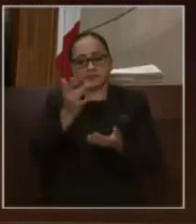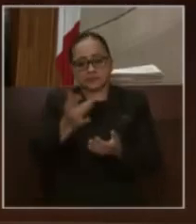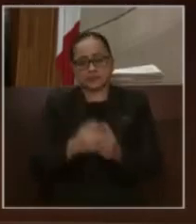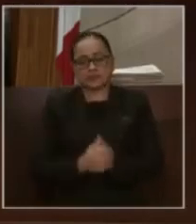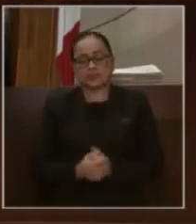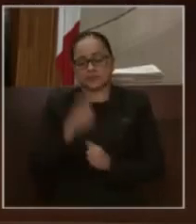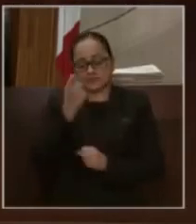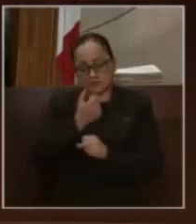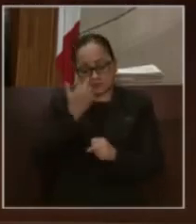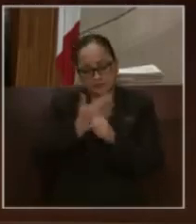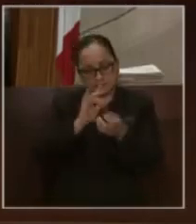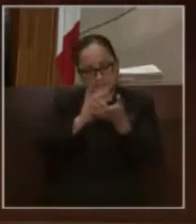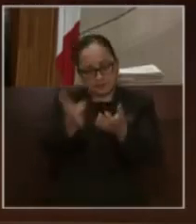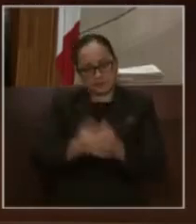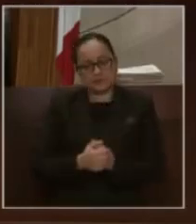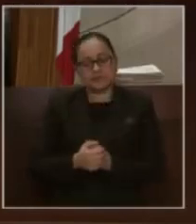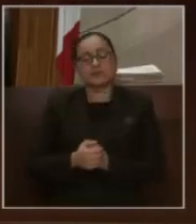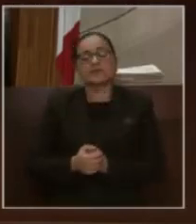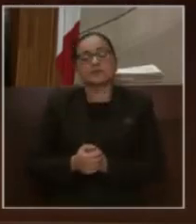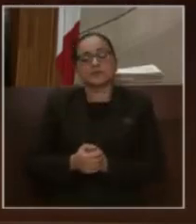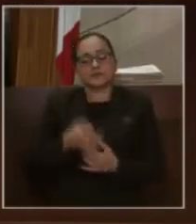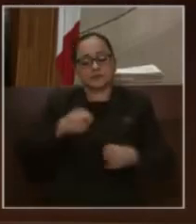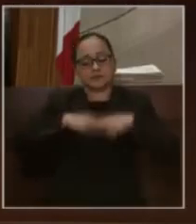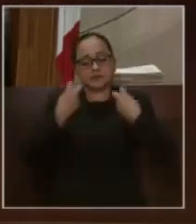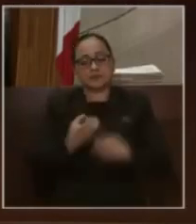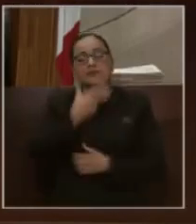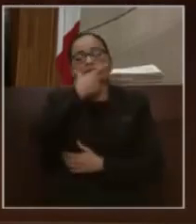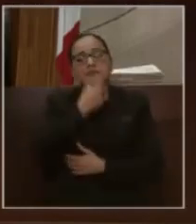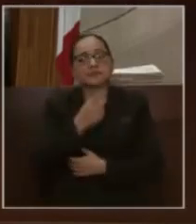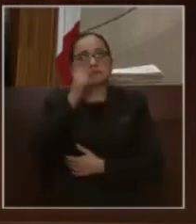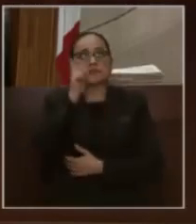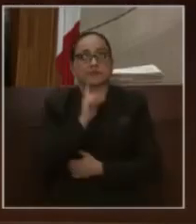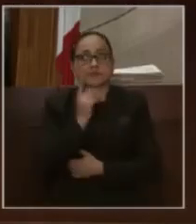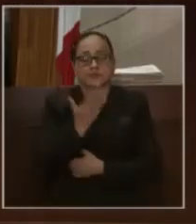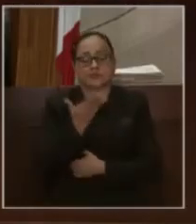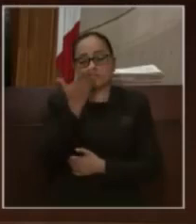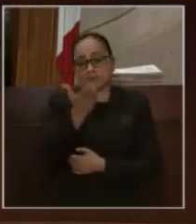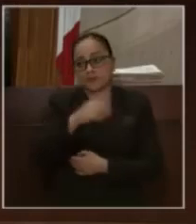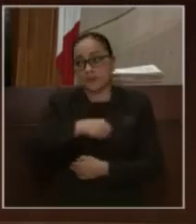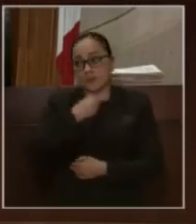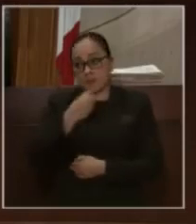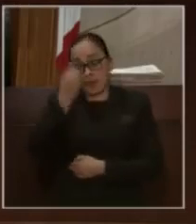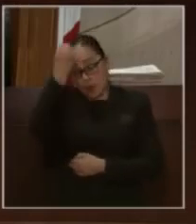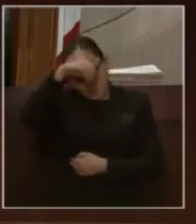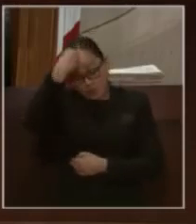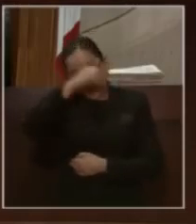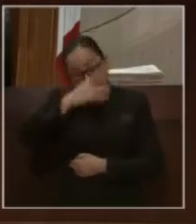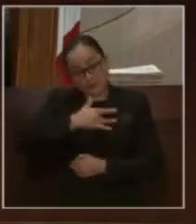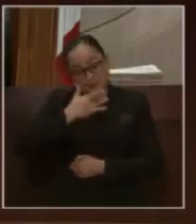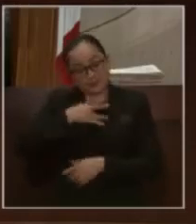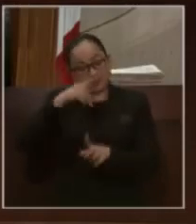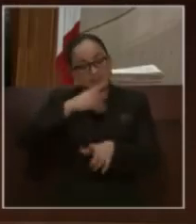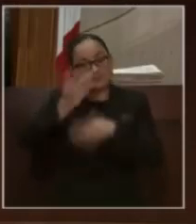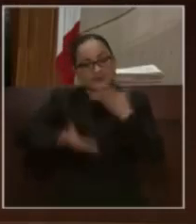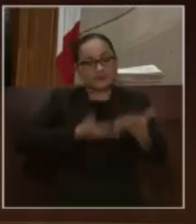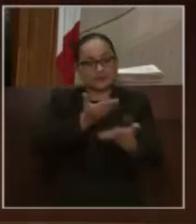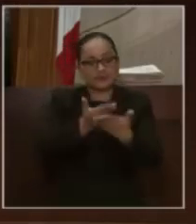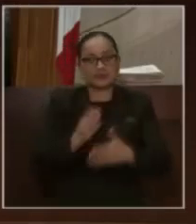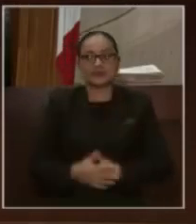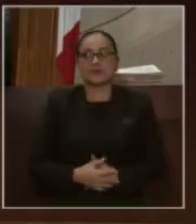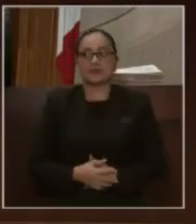Gracias, secretaria general. Magistrada, magistrados, están a su consideración los proyectos de cuenta.